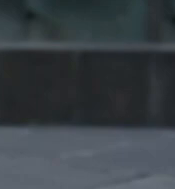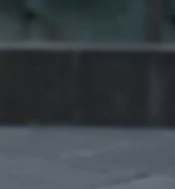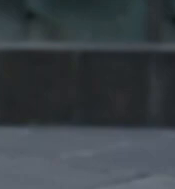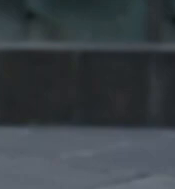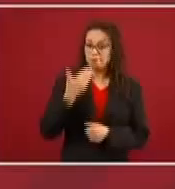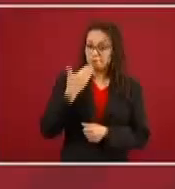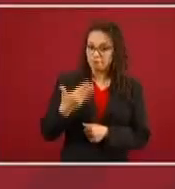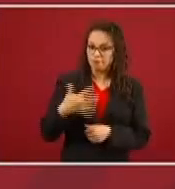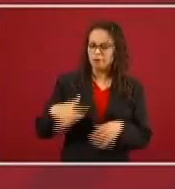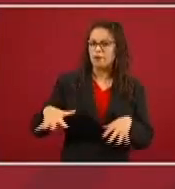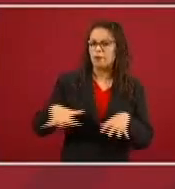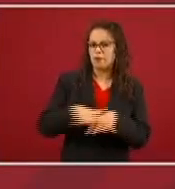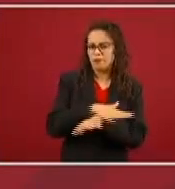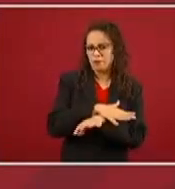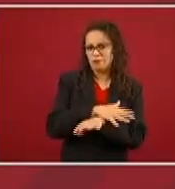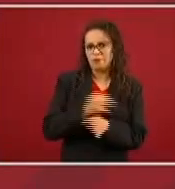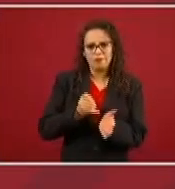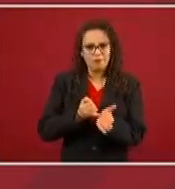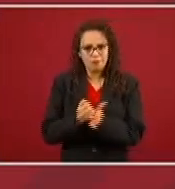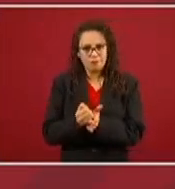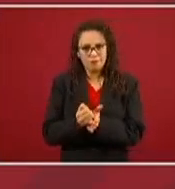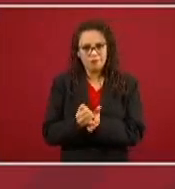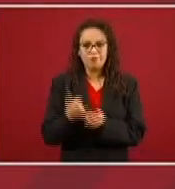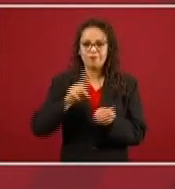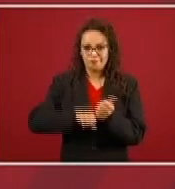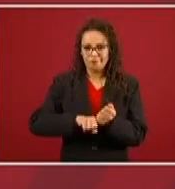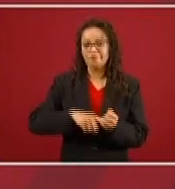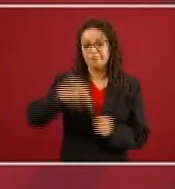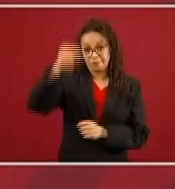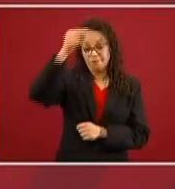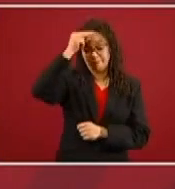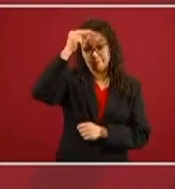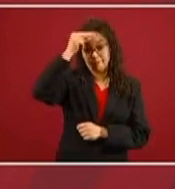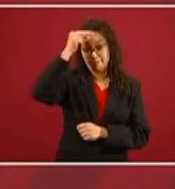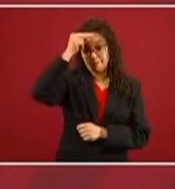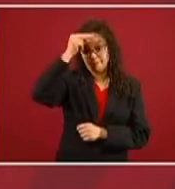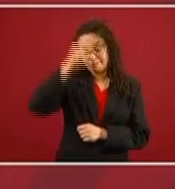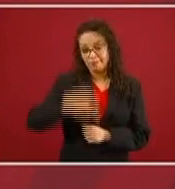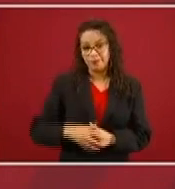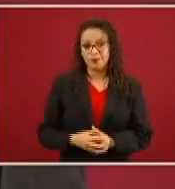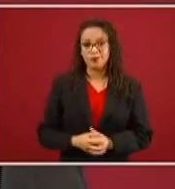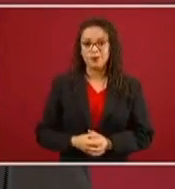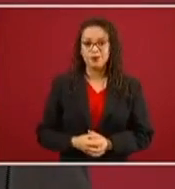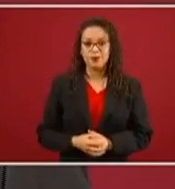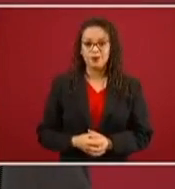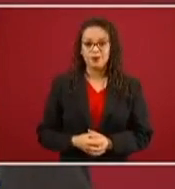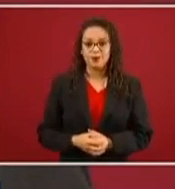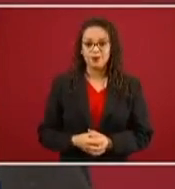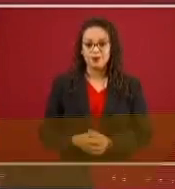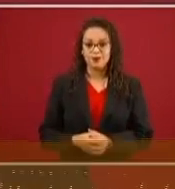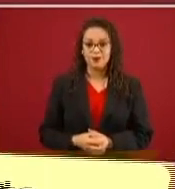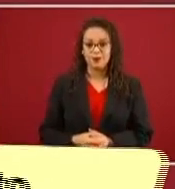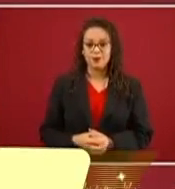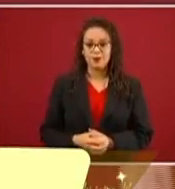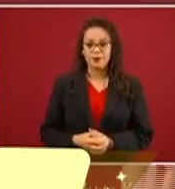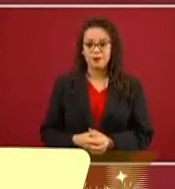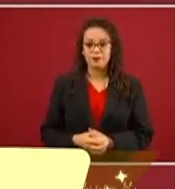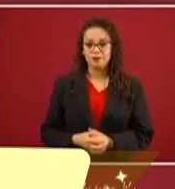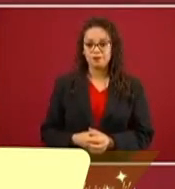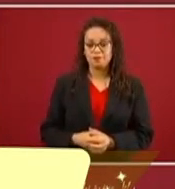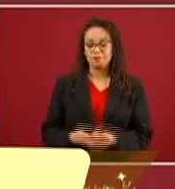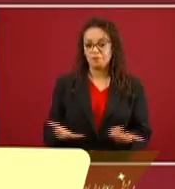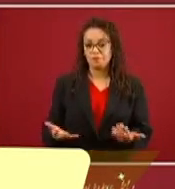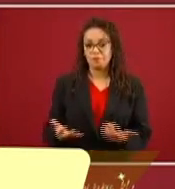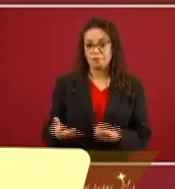es quién de los partidos políticos y dio a conocer que morena así aceptó donar el 50 por ciento de su presupuesto